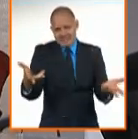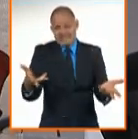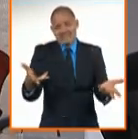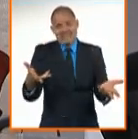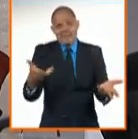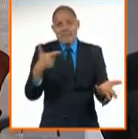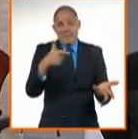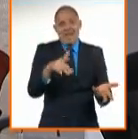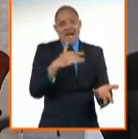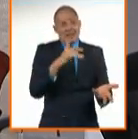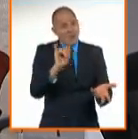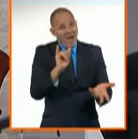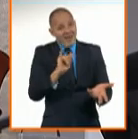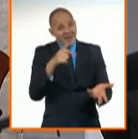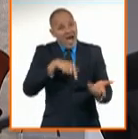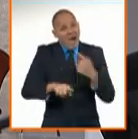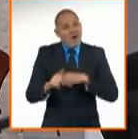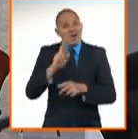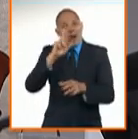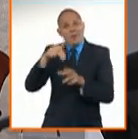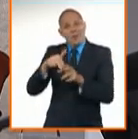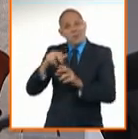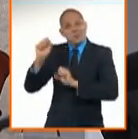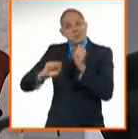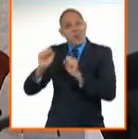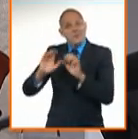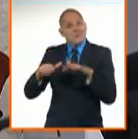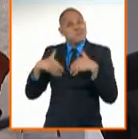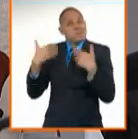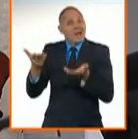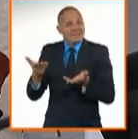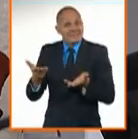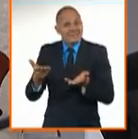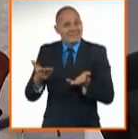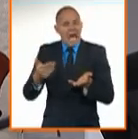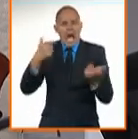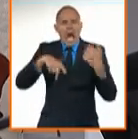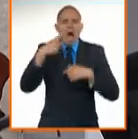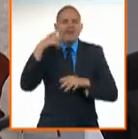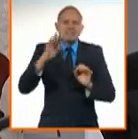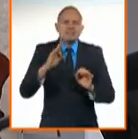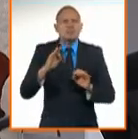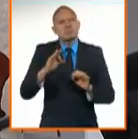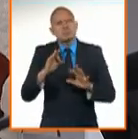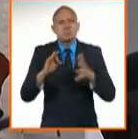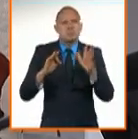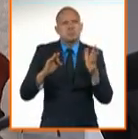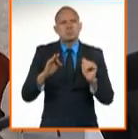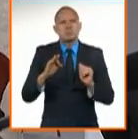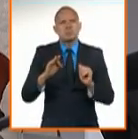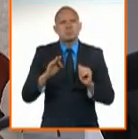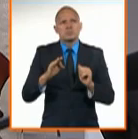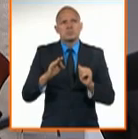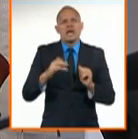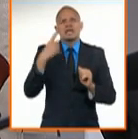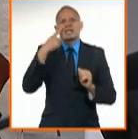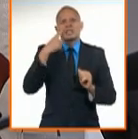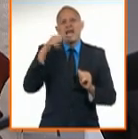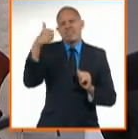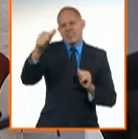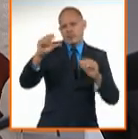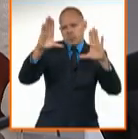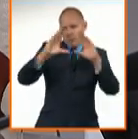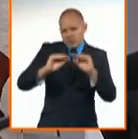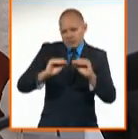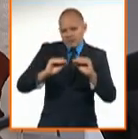tiempo cerca de las 8 de la noche ocurre a otro pico justo a las 10 de la noche ya ya la población que se ha ido